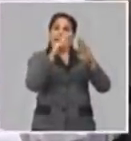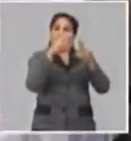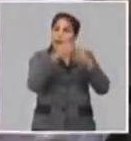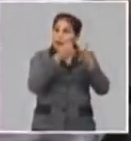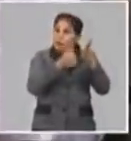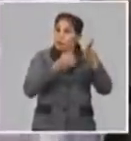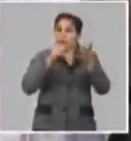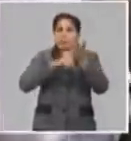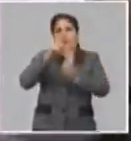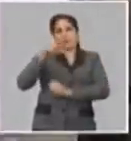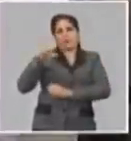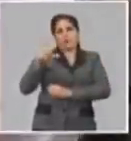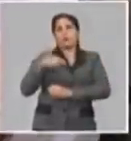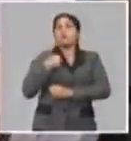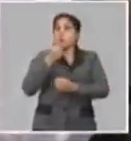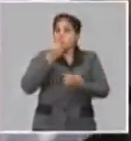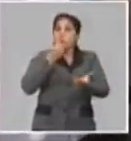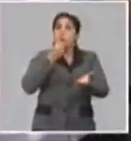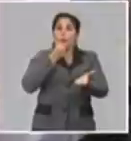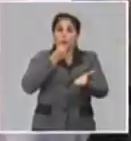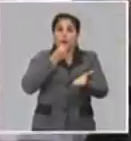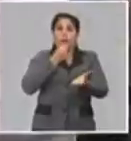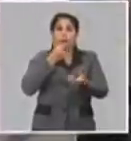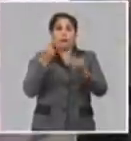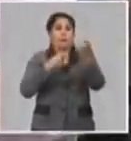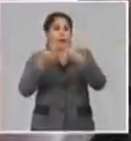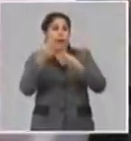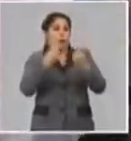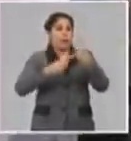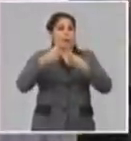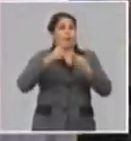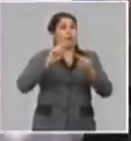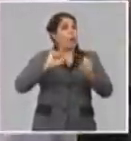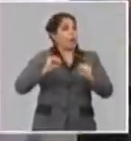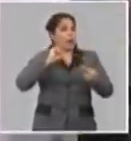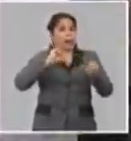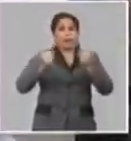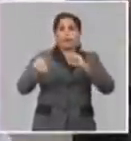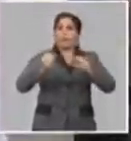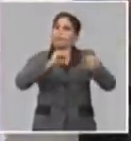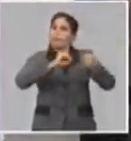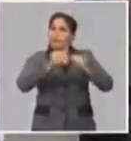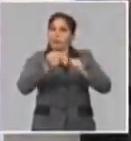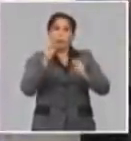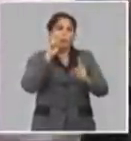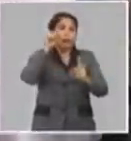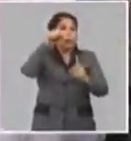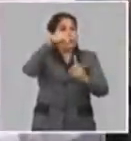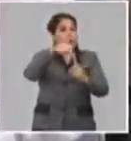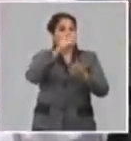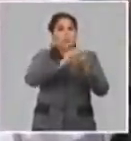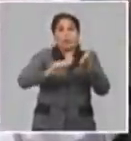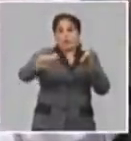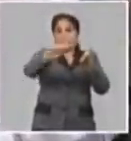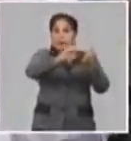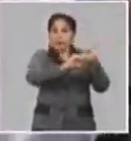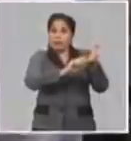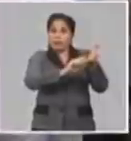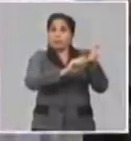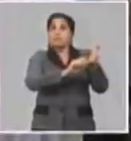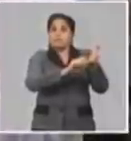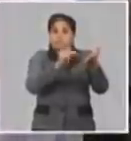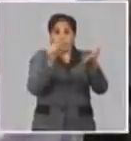nosotros tenemos que permitir que el mercado se exprese, tenemos que regularlo en los objetivos de la planificación